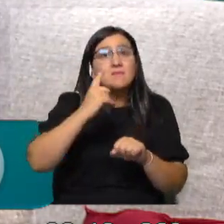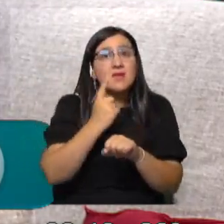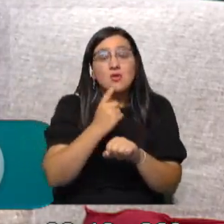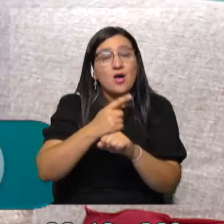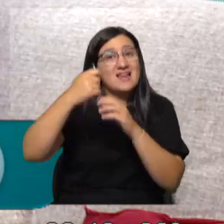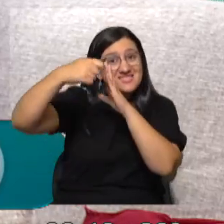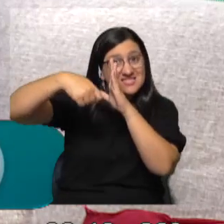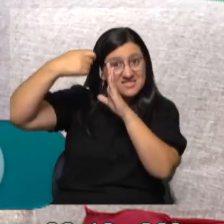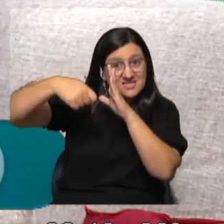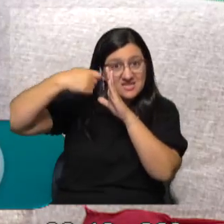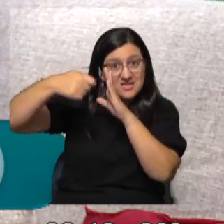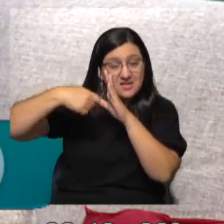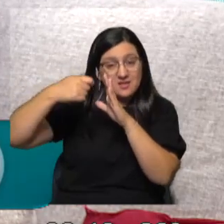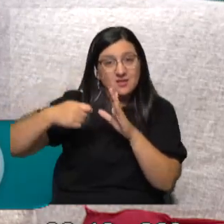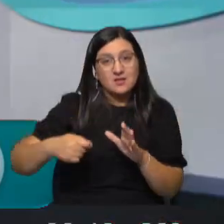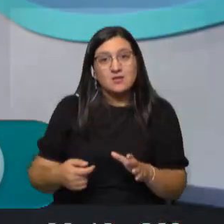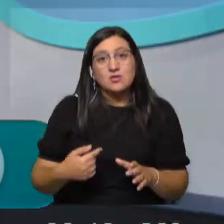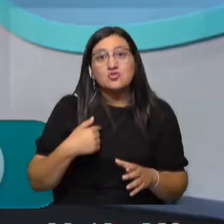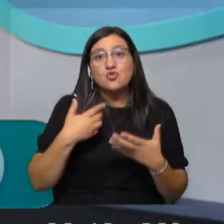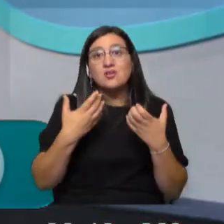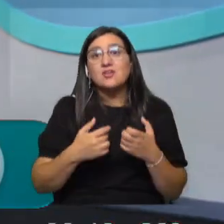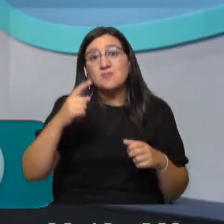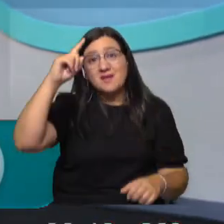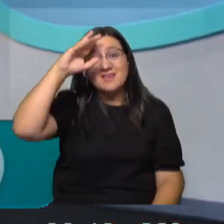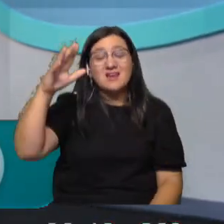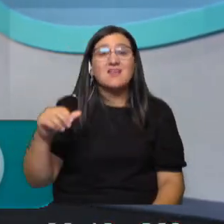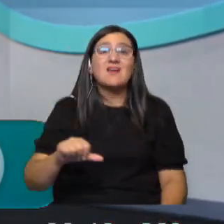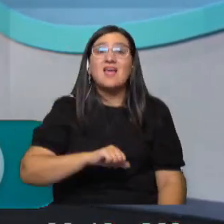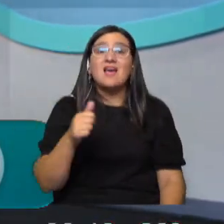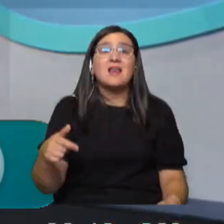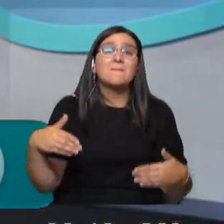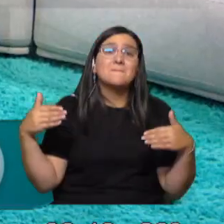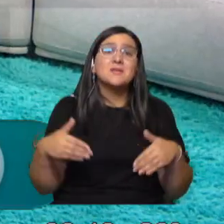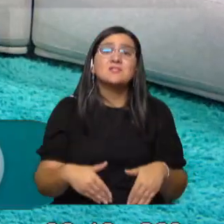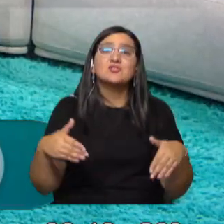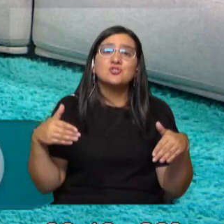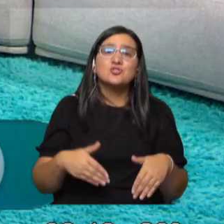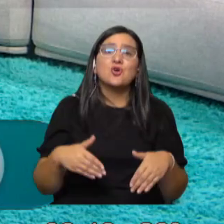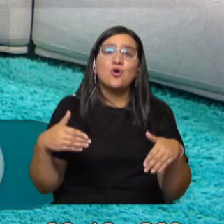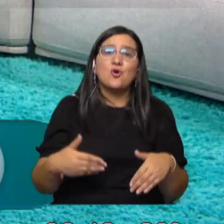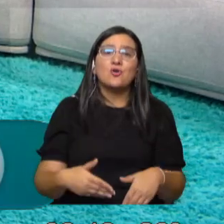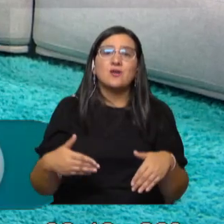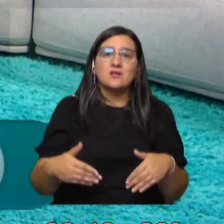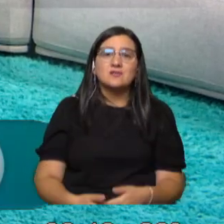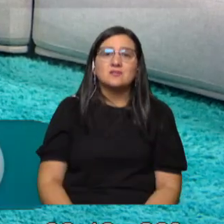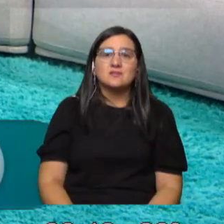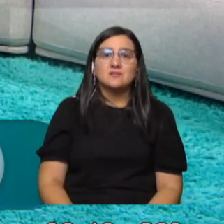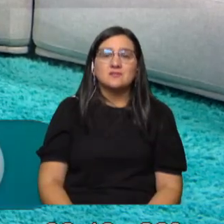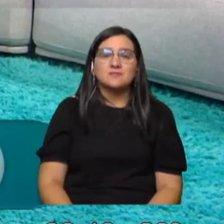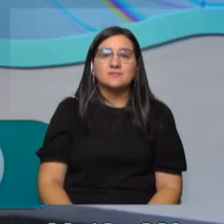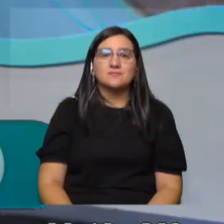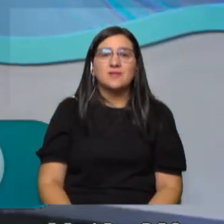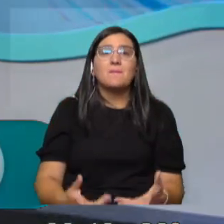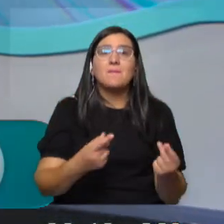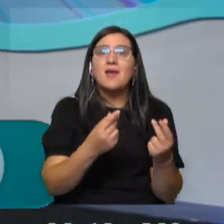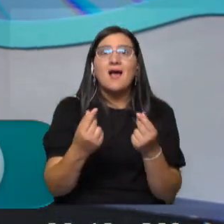en cines. Déjame imaginar que van a ganar millones y millones y millones con todas esas fortunas por todo el mundo. Déjame imaginar que va a venir